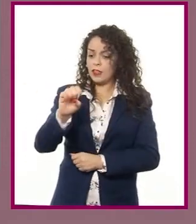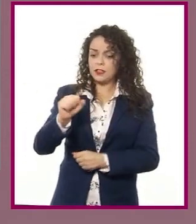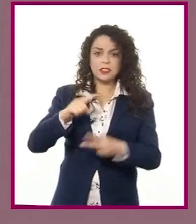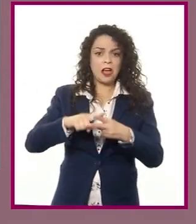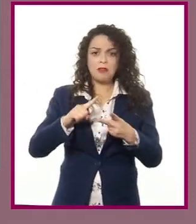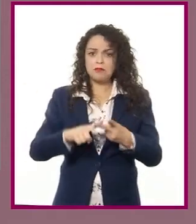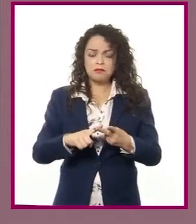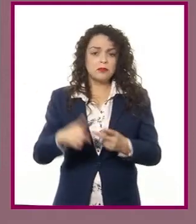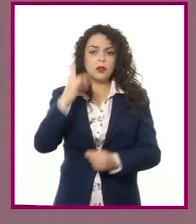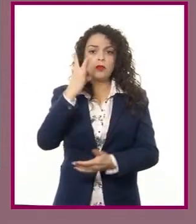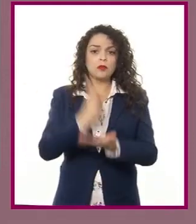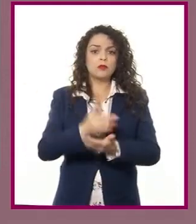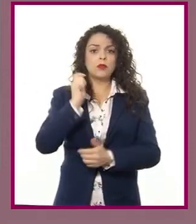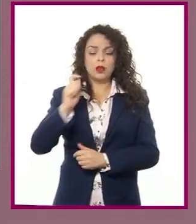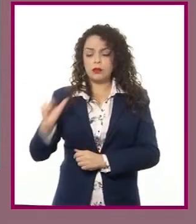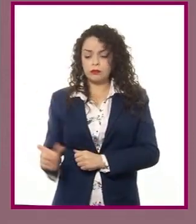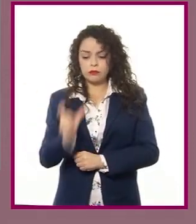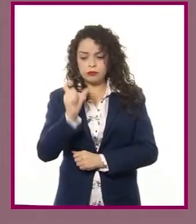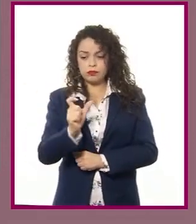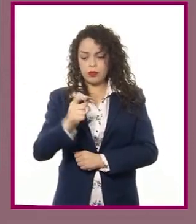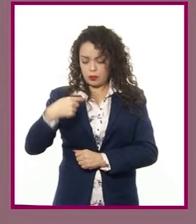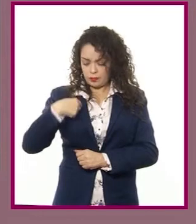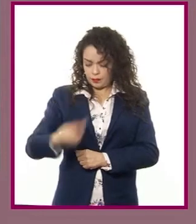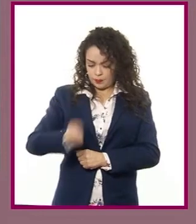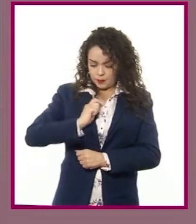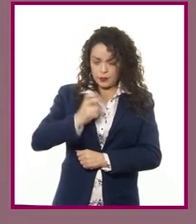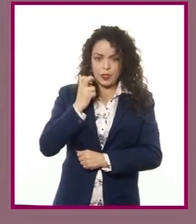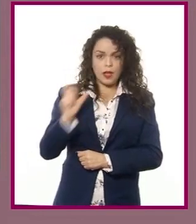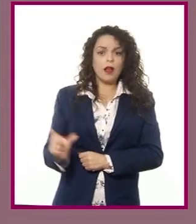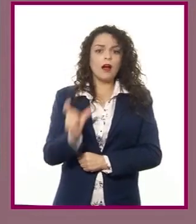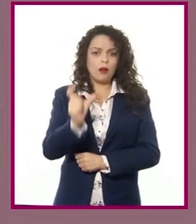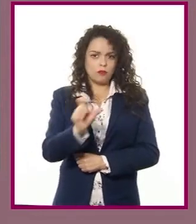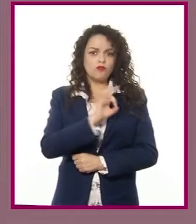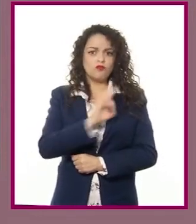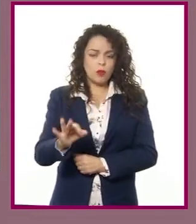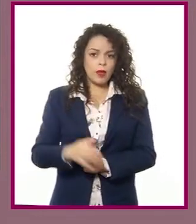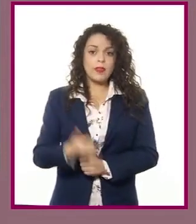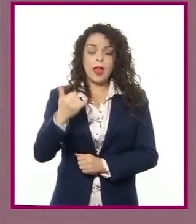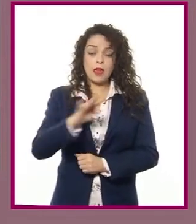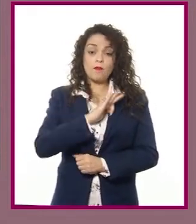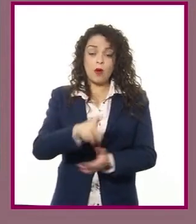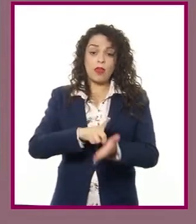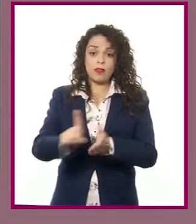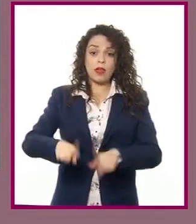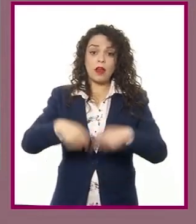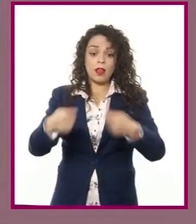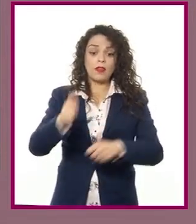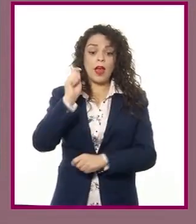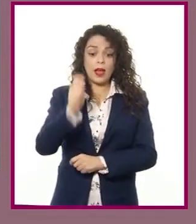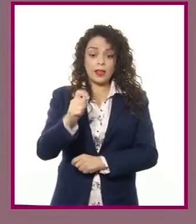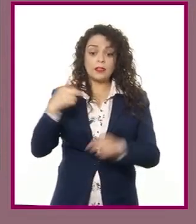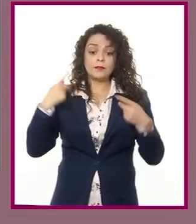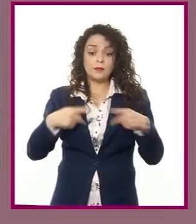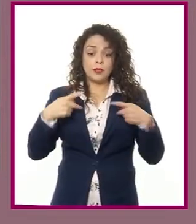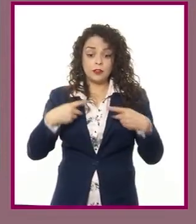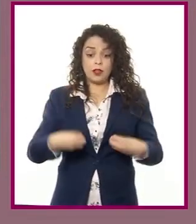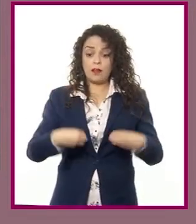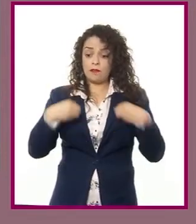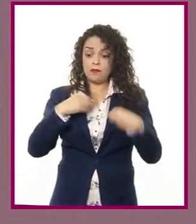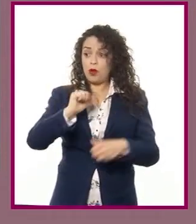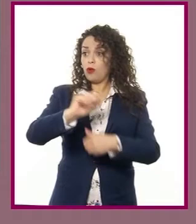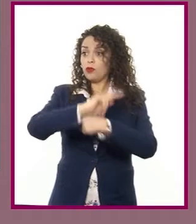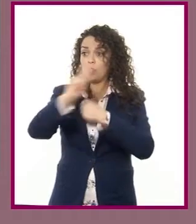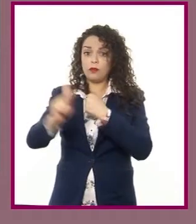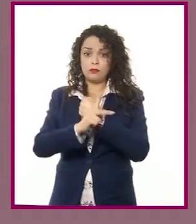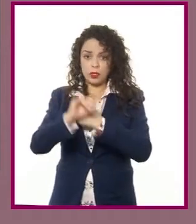documentos de identificación nacional. También está el derecho de residencia. que permite que los ciudadanos vivan en otro